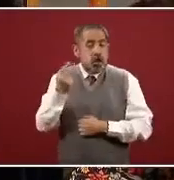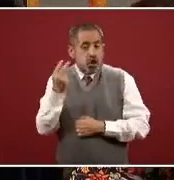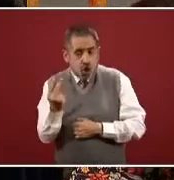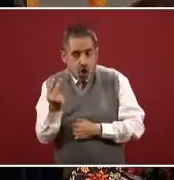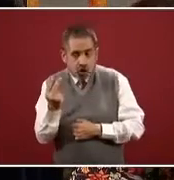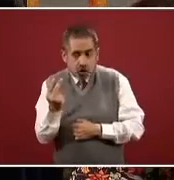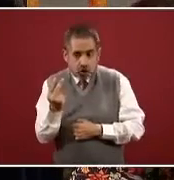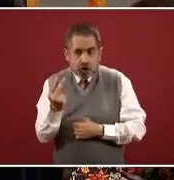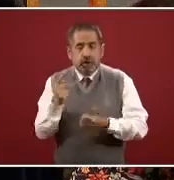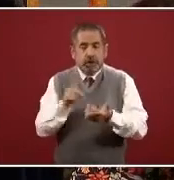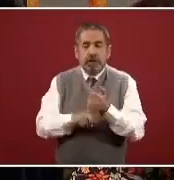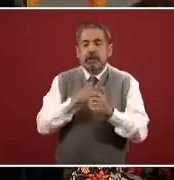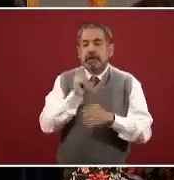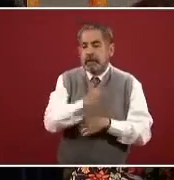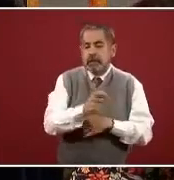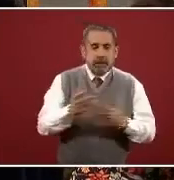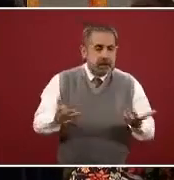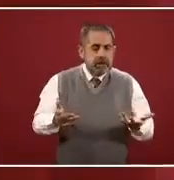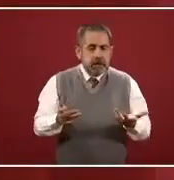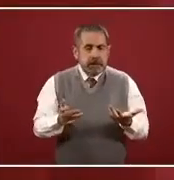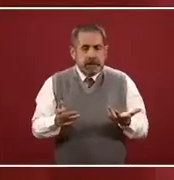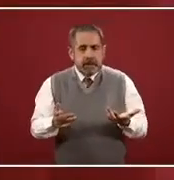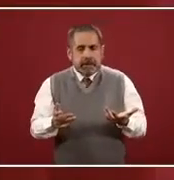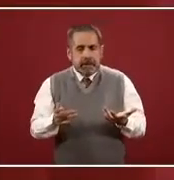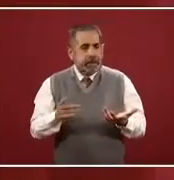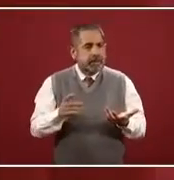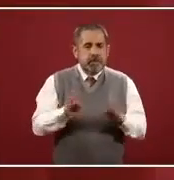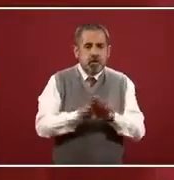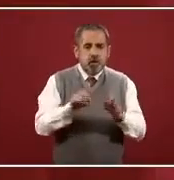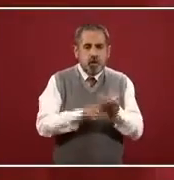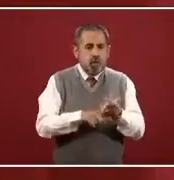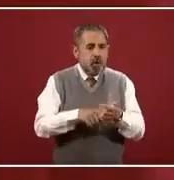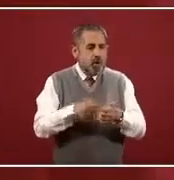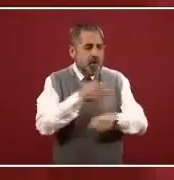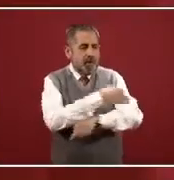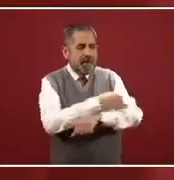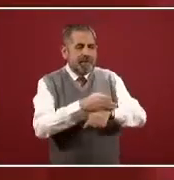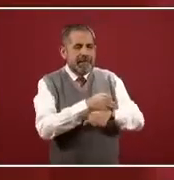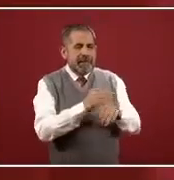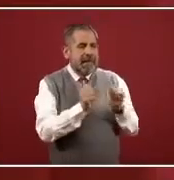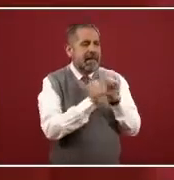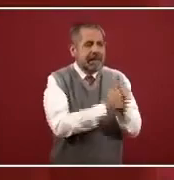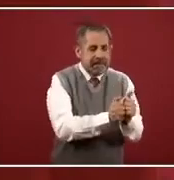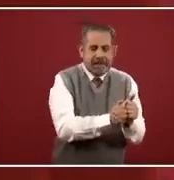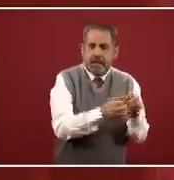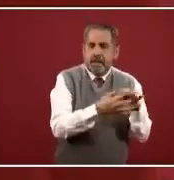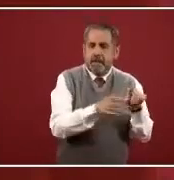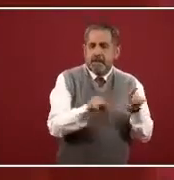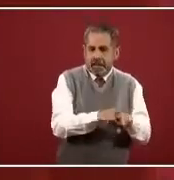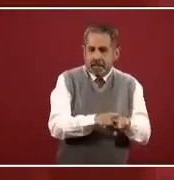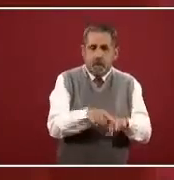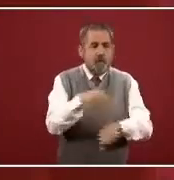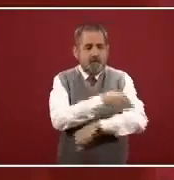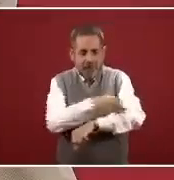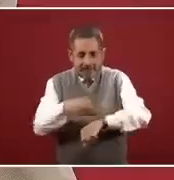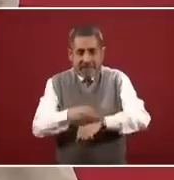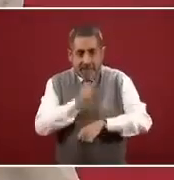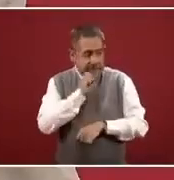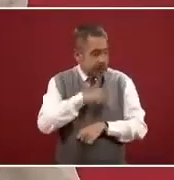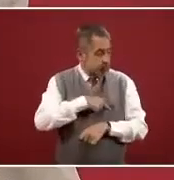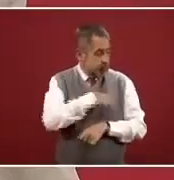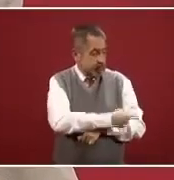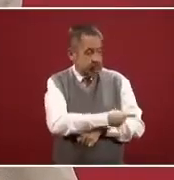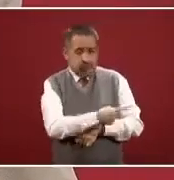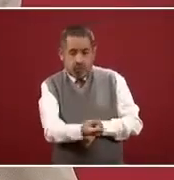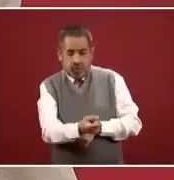de lo que se podría considerar como un brote familiar. O sea, son 2 contactos familiares, en este caso, de